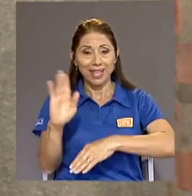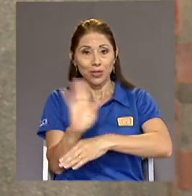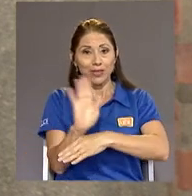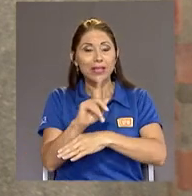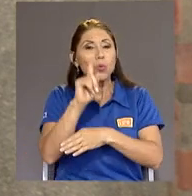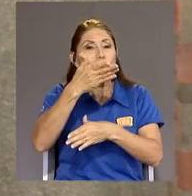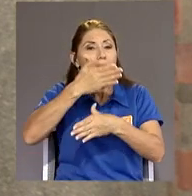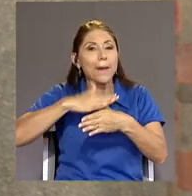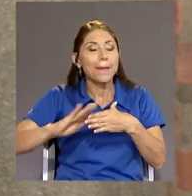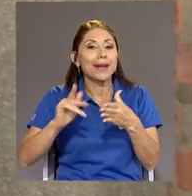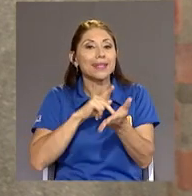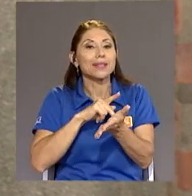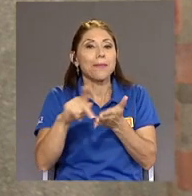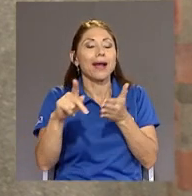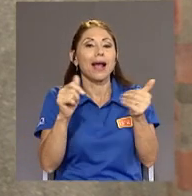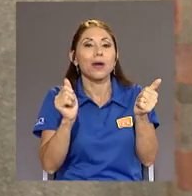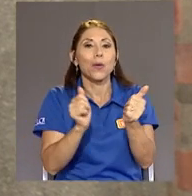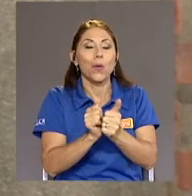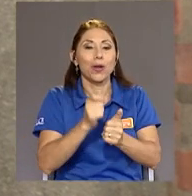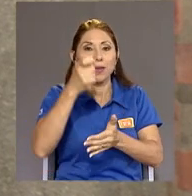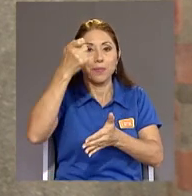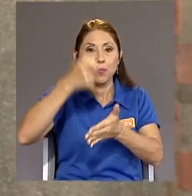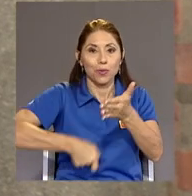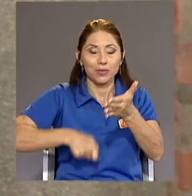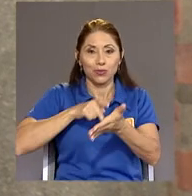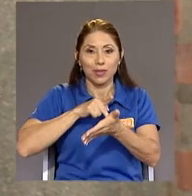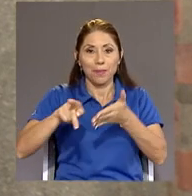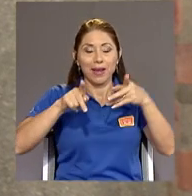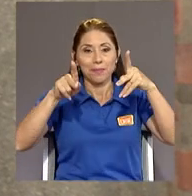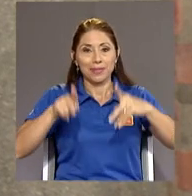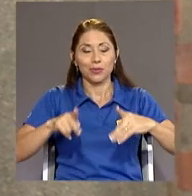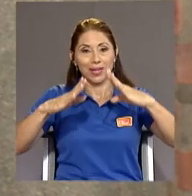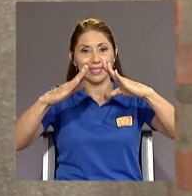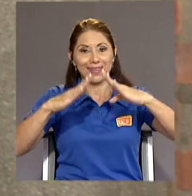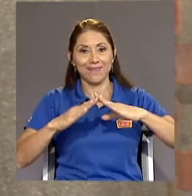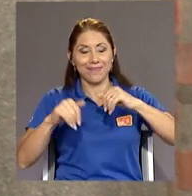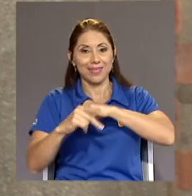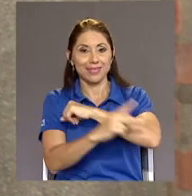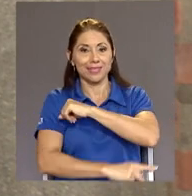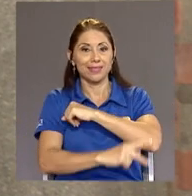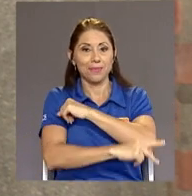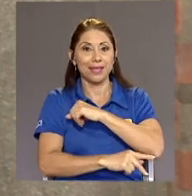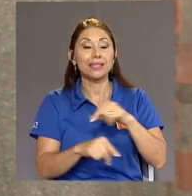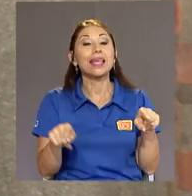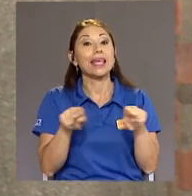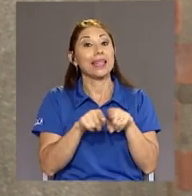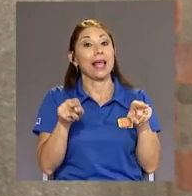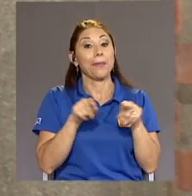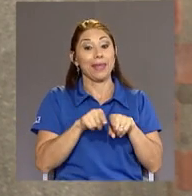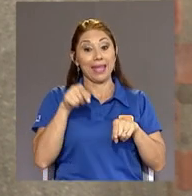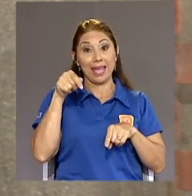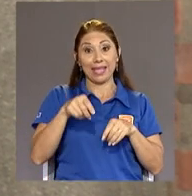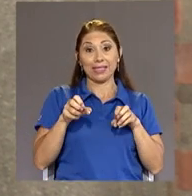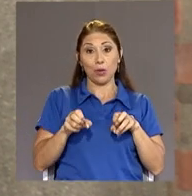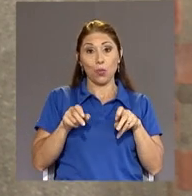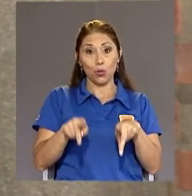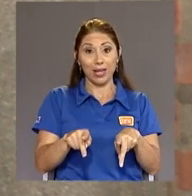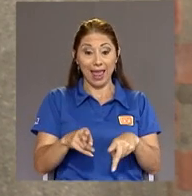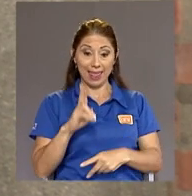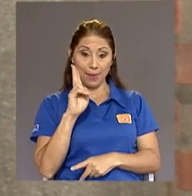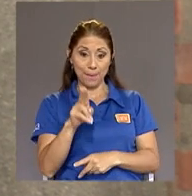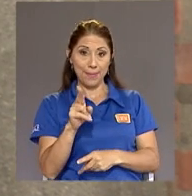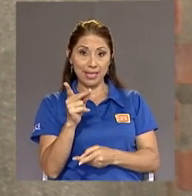con los impuestos que tributan los habitantes de este país y en esta ocasión también pagado de ese mismo fondo